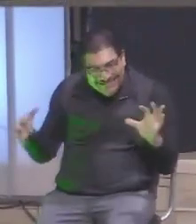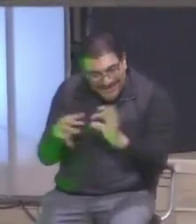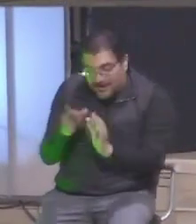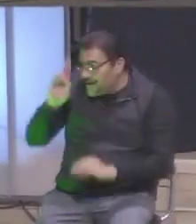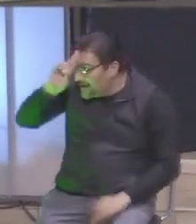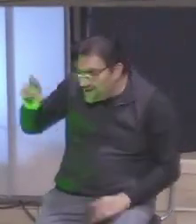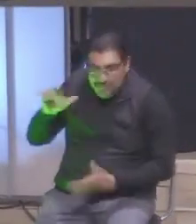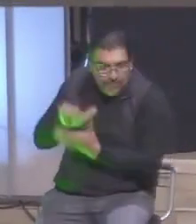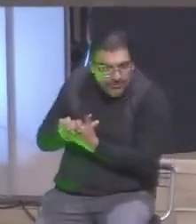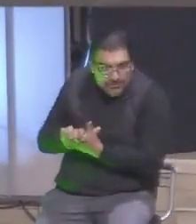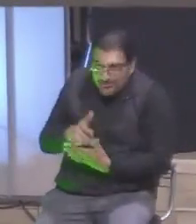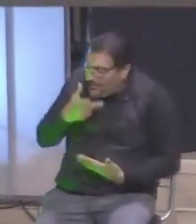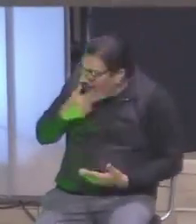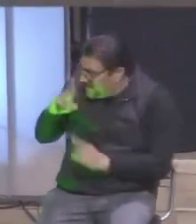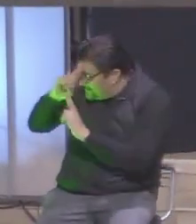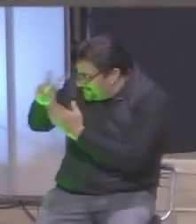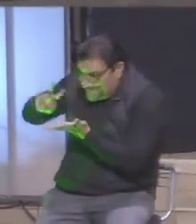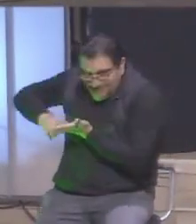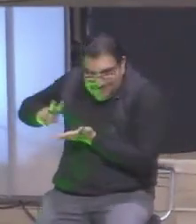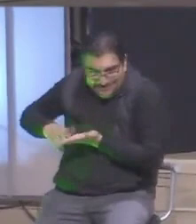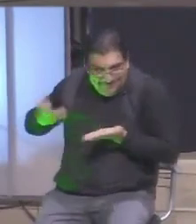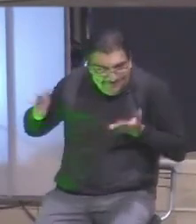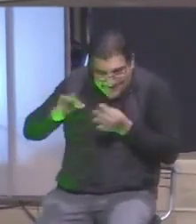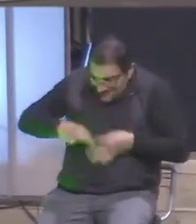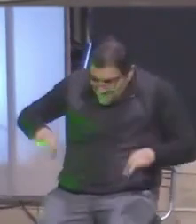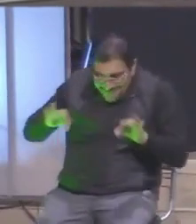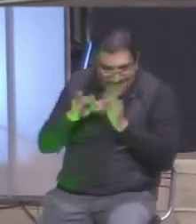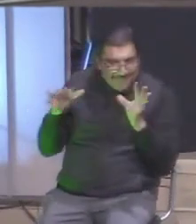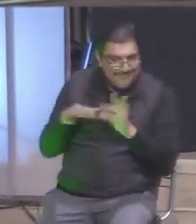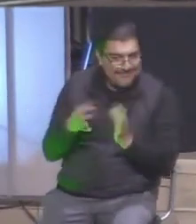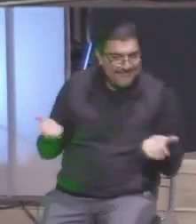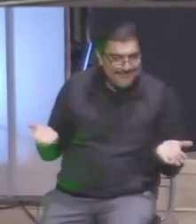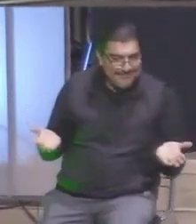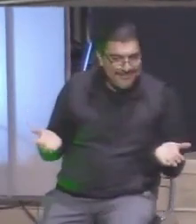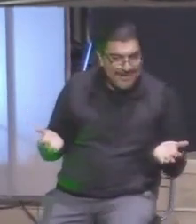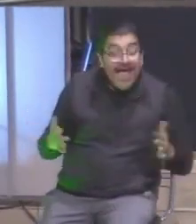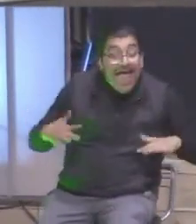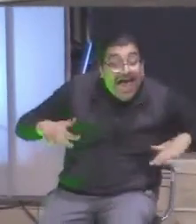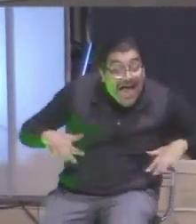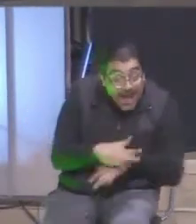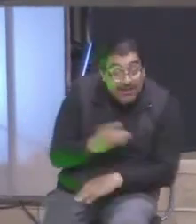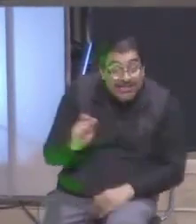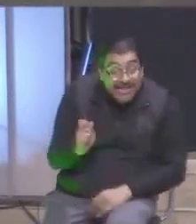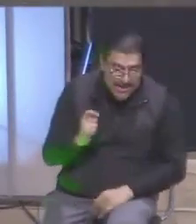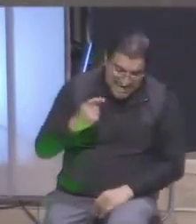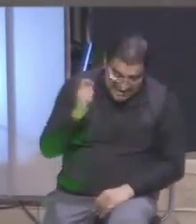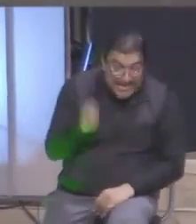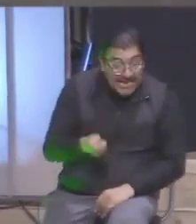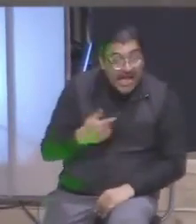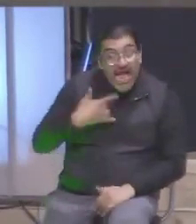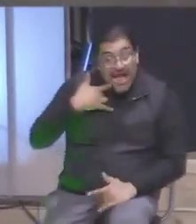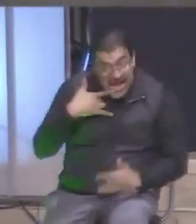respete a su marido el movimiento implica esz